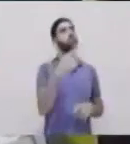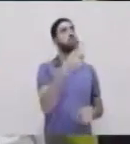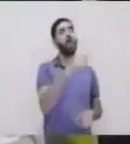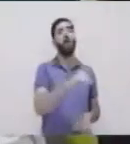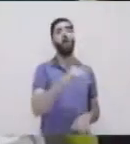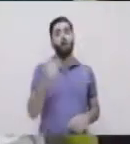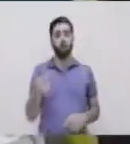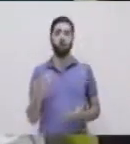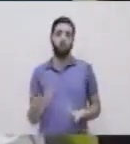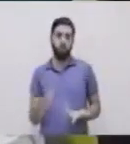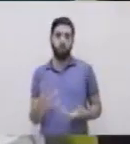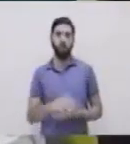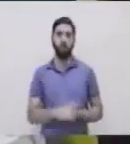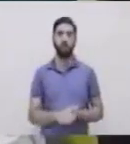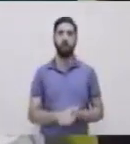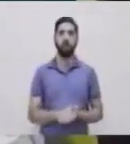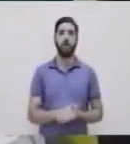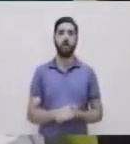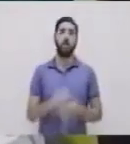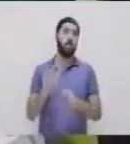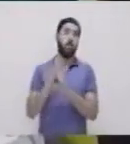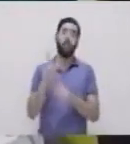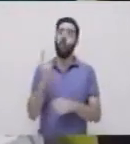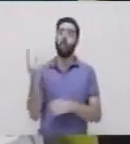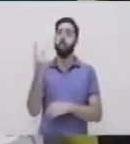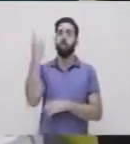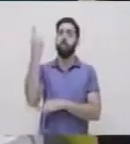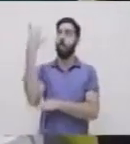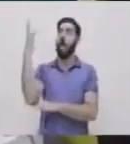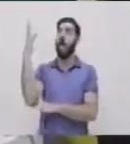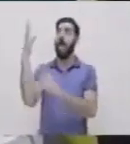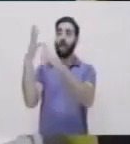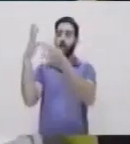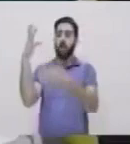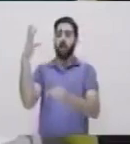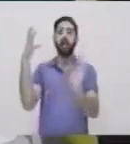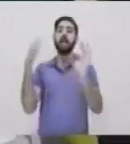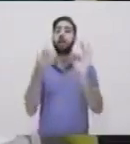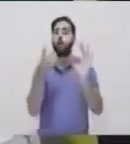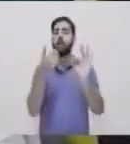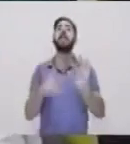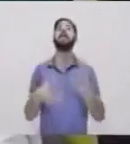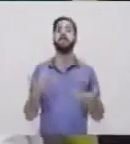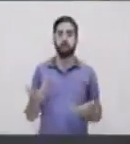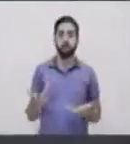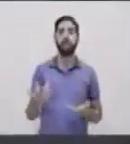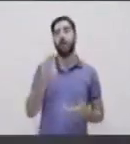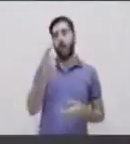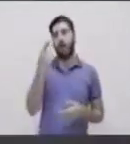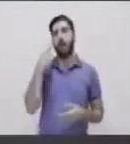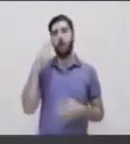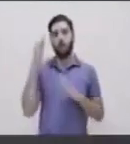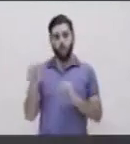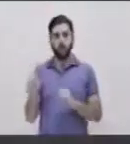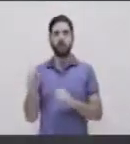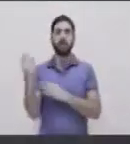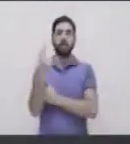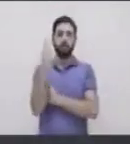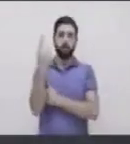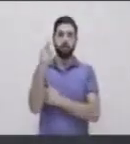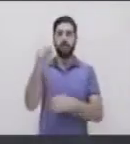Claro. ¿Estamos? Sí, porque era el único, por ejemplo, si hablamos de semillas, era el único árbol que le proveía semillas, ¿verdad? Exacto. Entonces era su fuente de